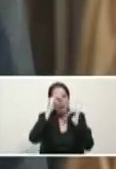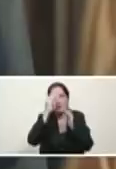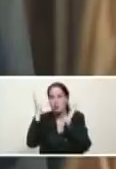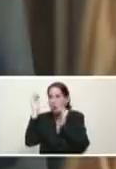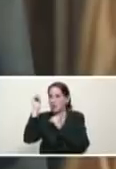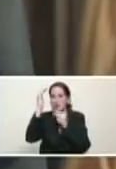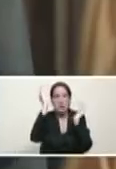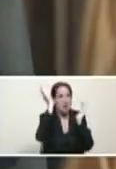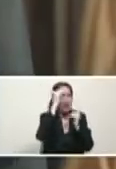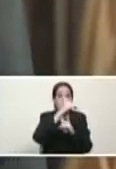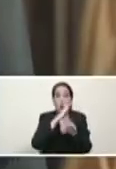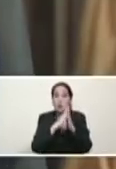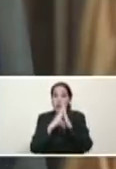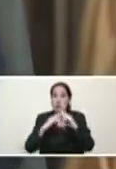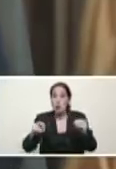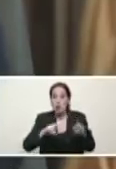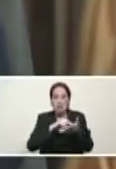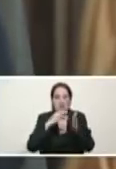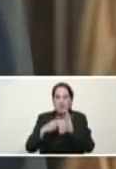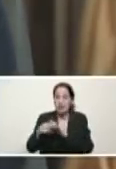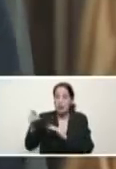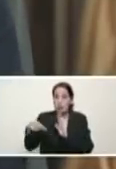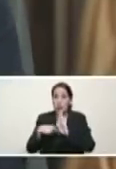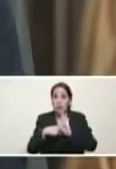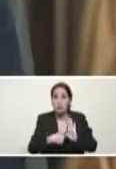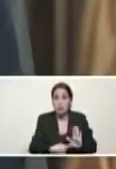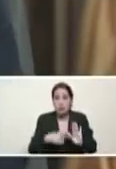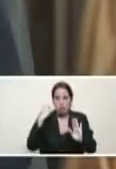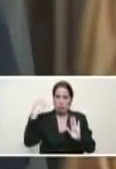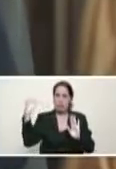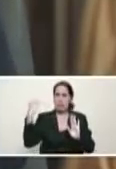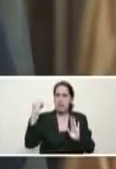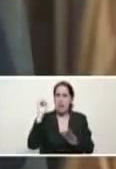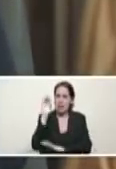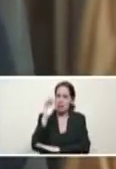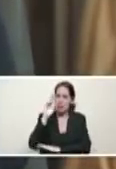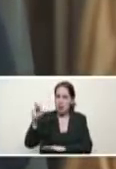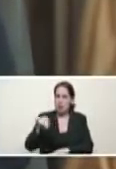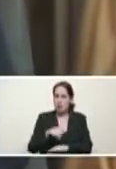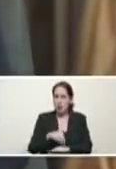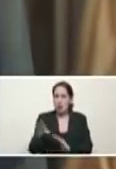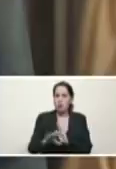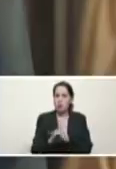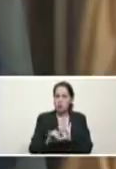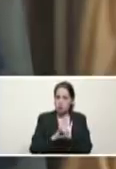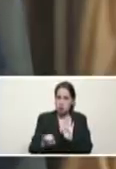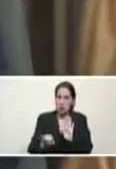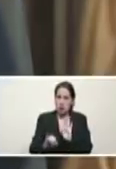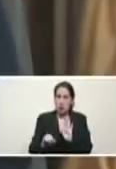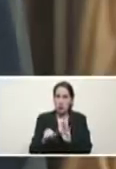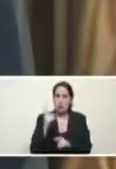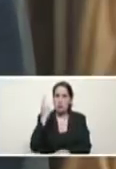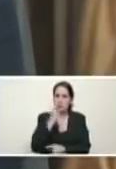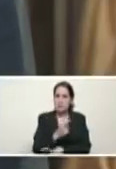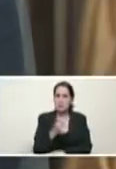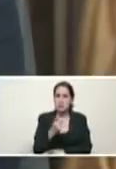su concepto, cuando usted presentó esta idea en la Asamblea Nacional Constituyente para su segundo